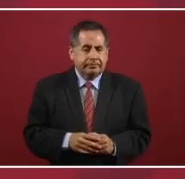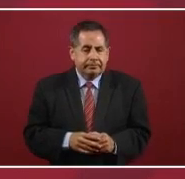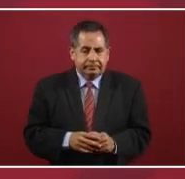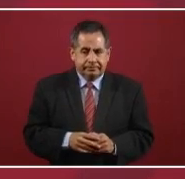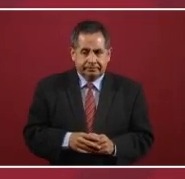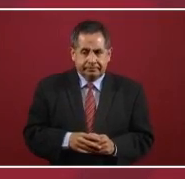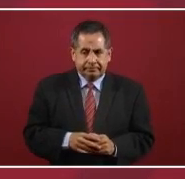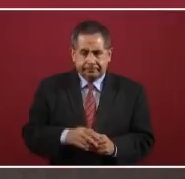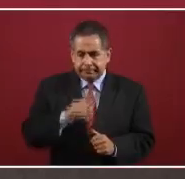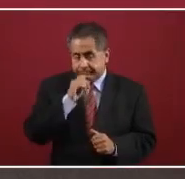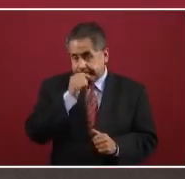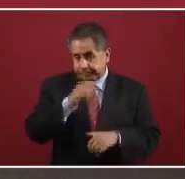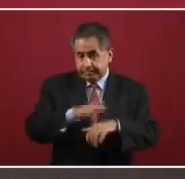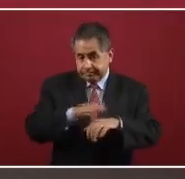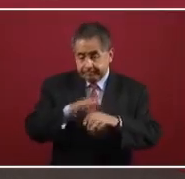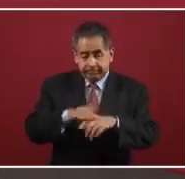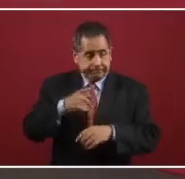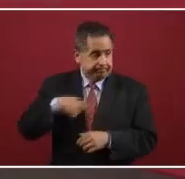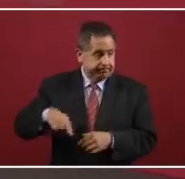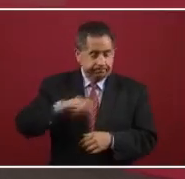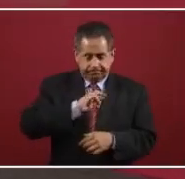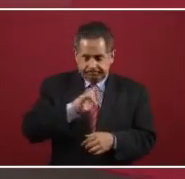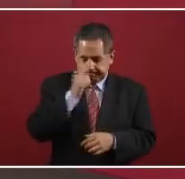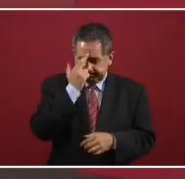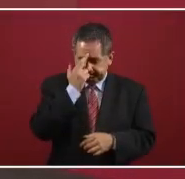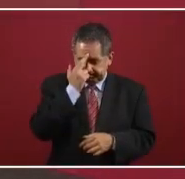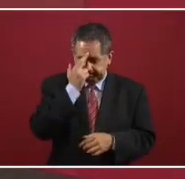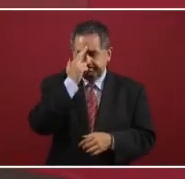bien recordar el por qué